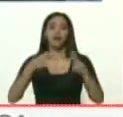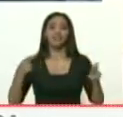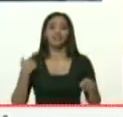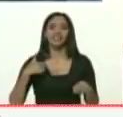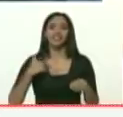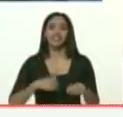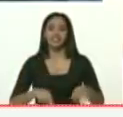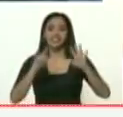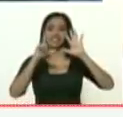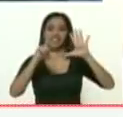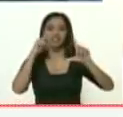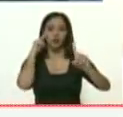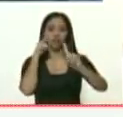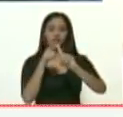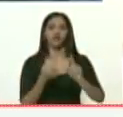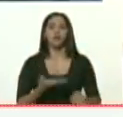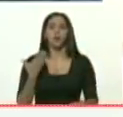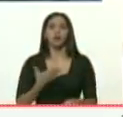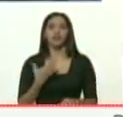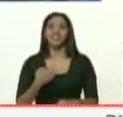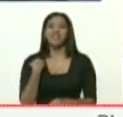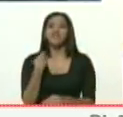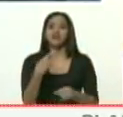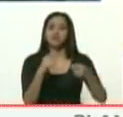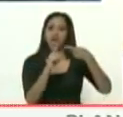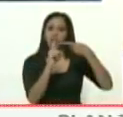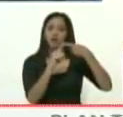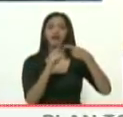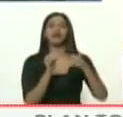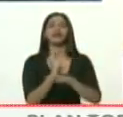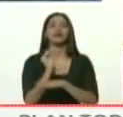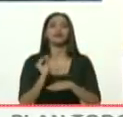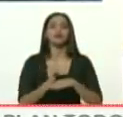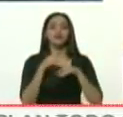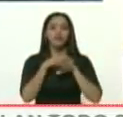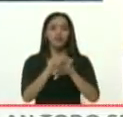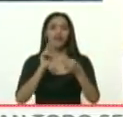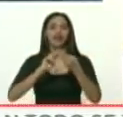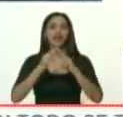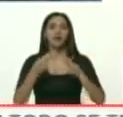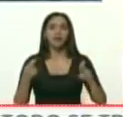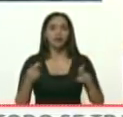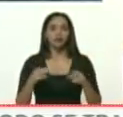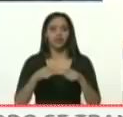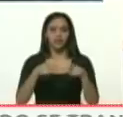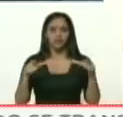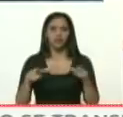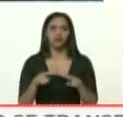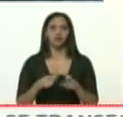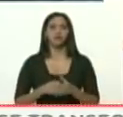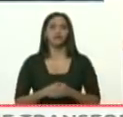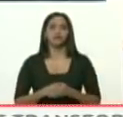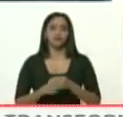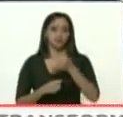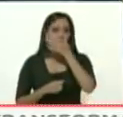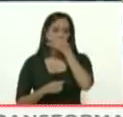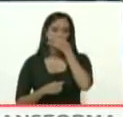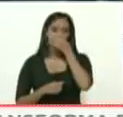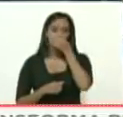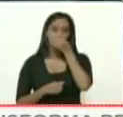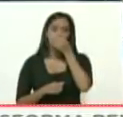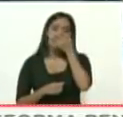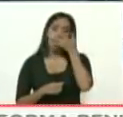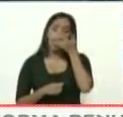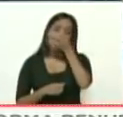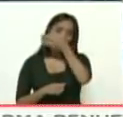vértices importantes y que el primer vértice es la prevención integral para la paz y la vida. Correcto. Es decir, cómo nosotros